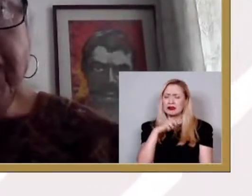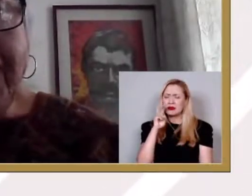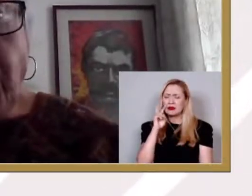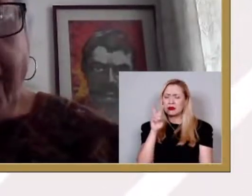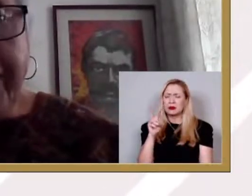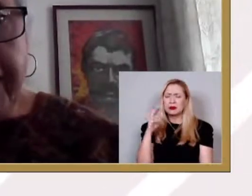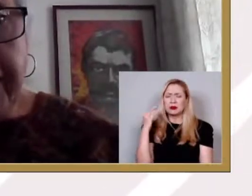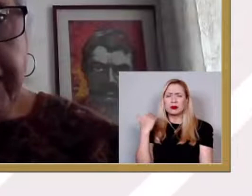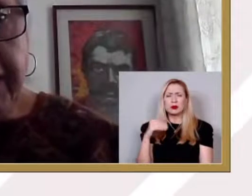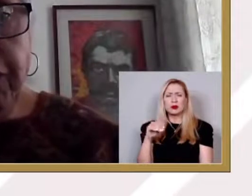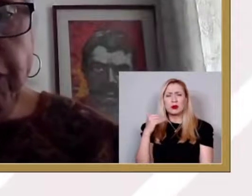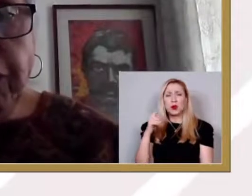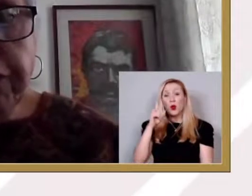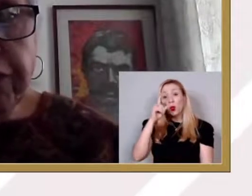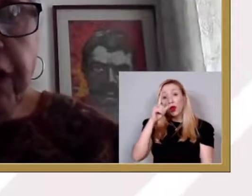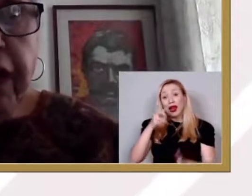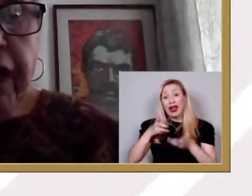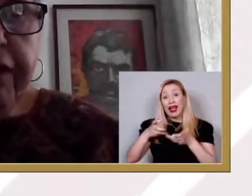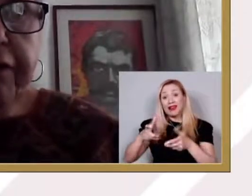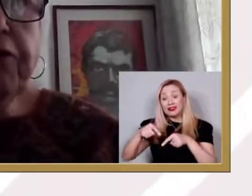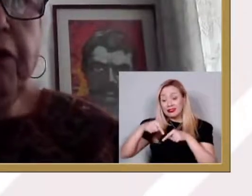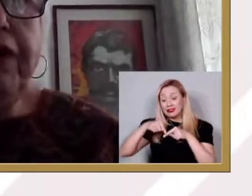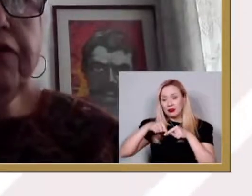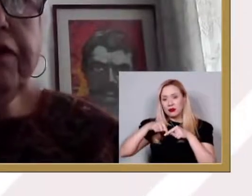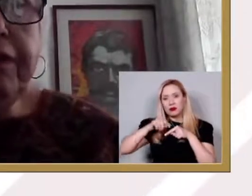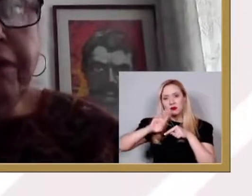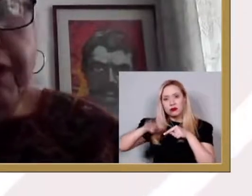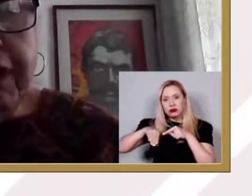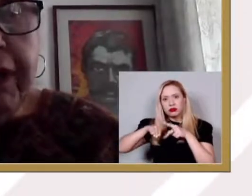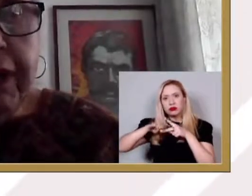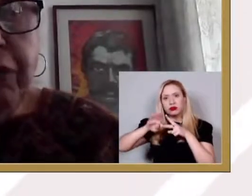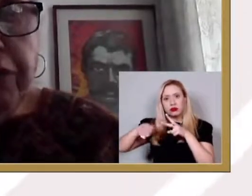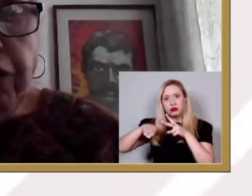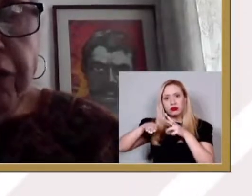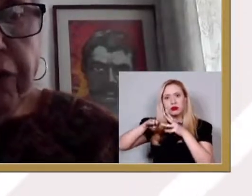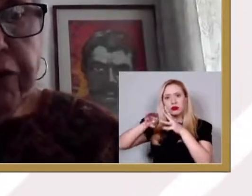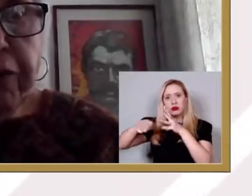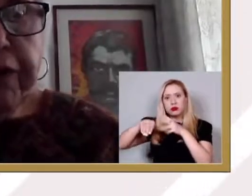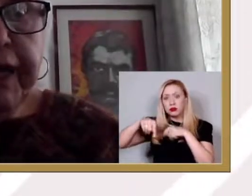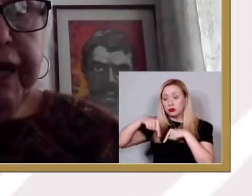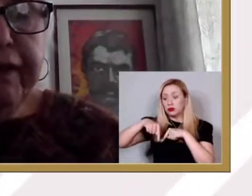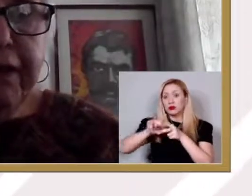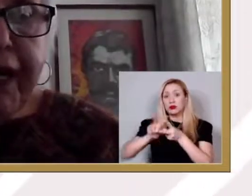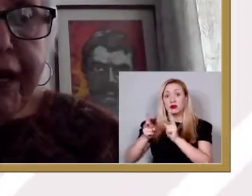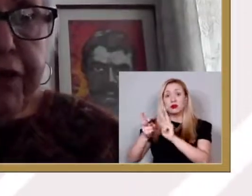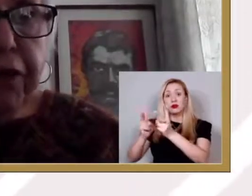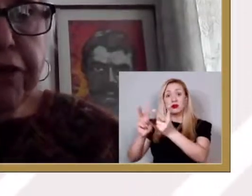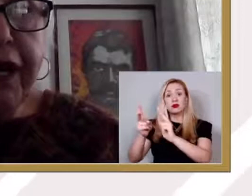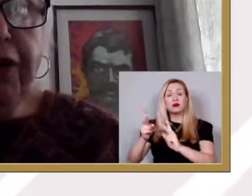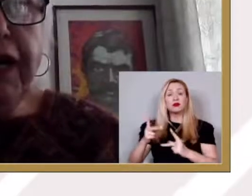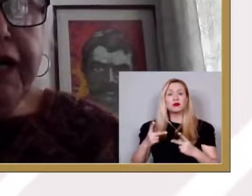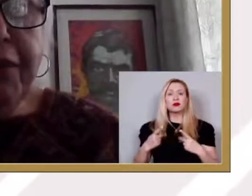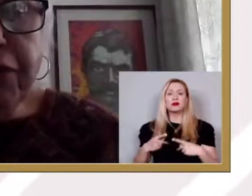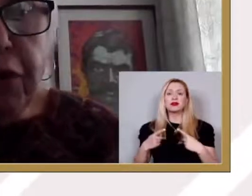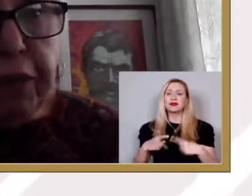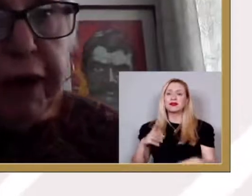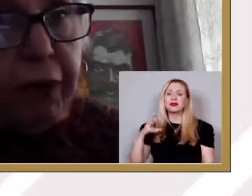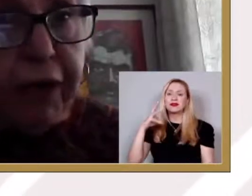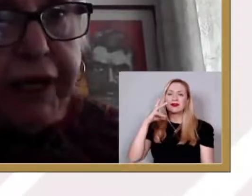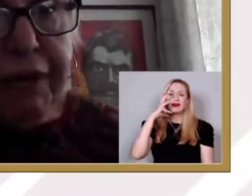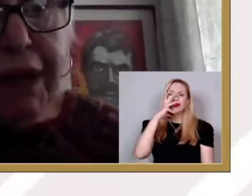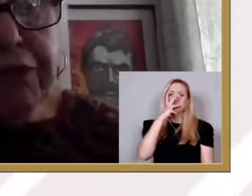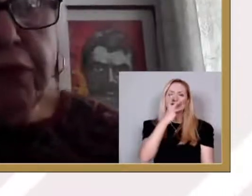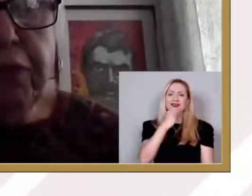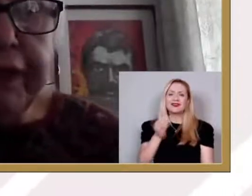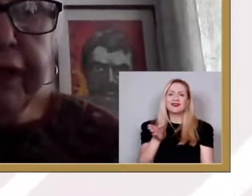menos de una cuadra hubo estos duelos muy dolorosos de gente maravillosa